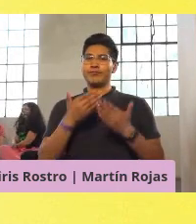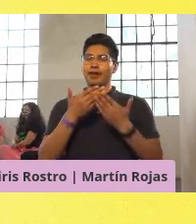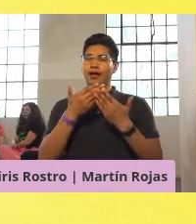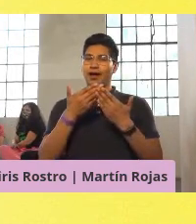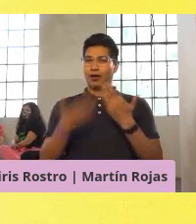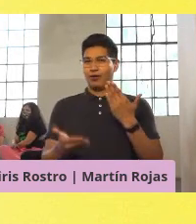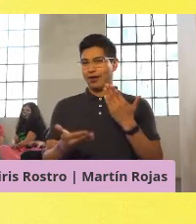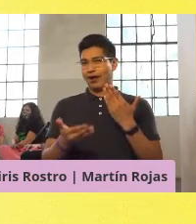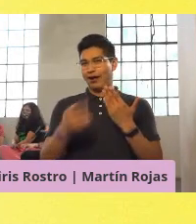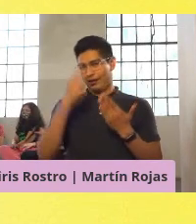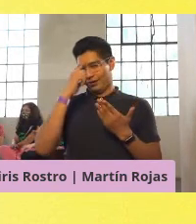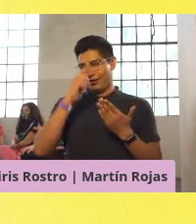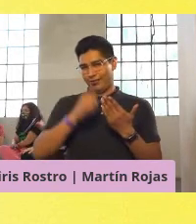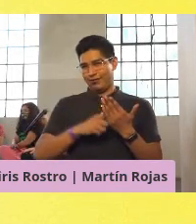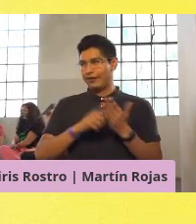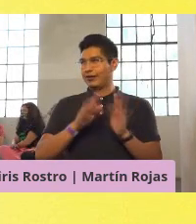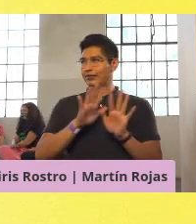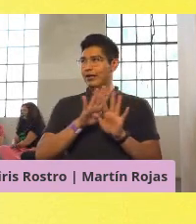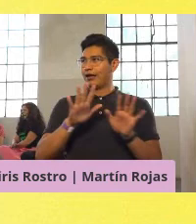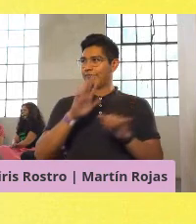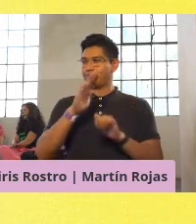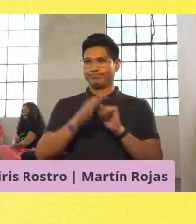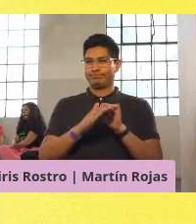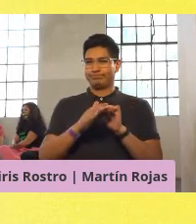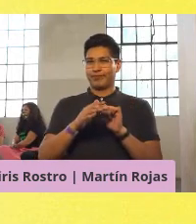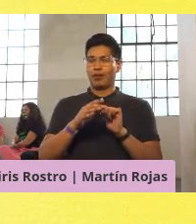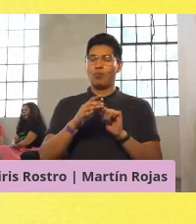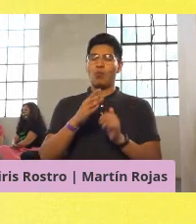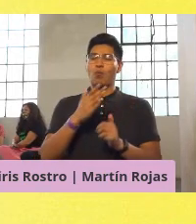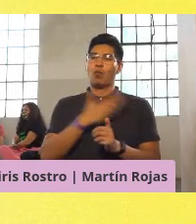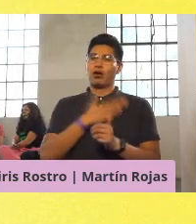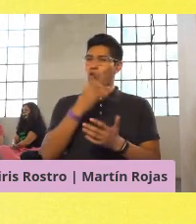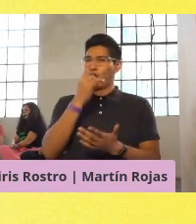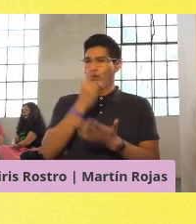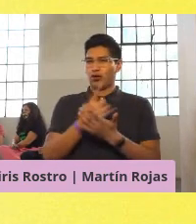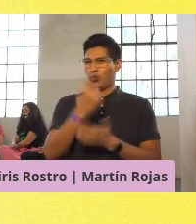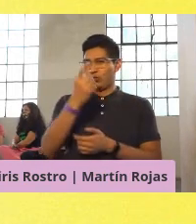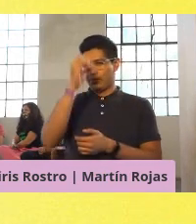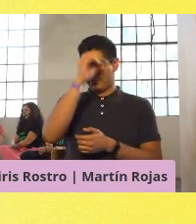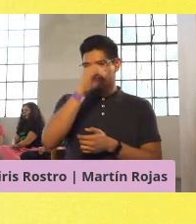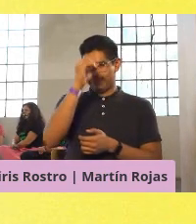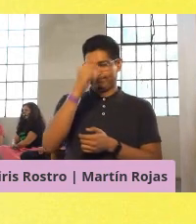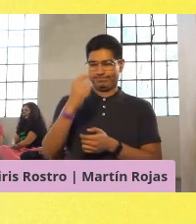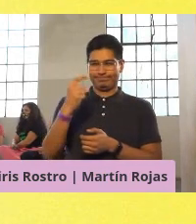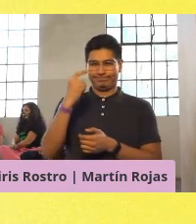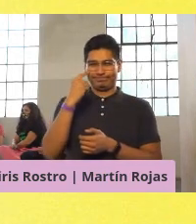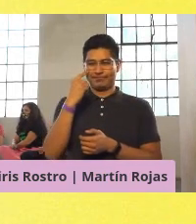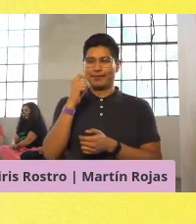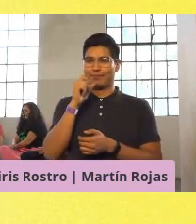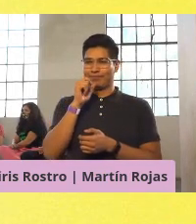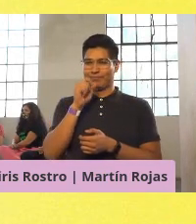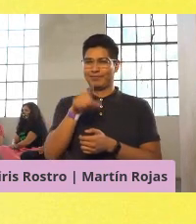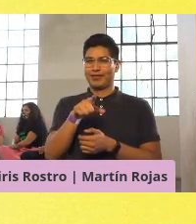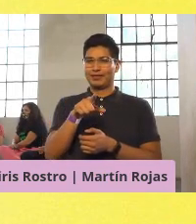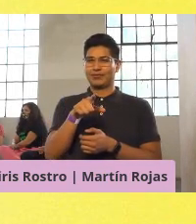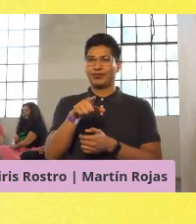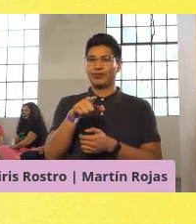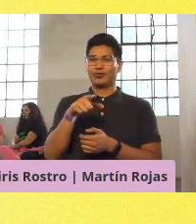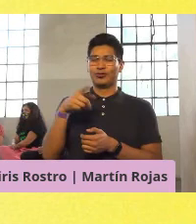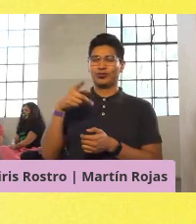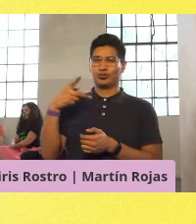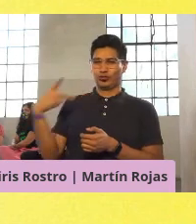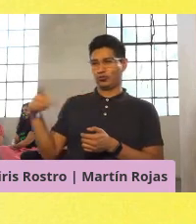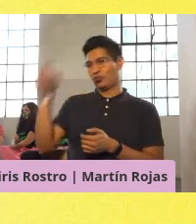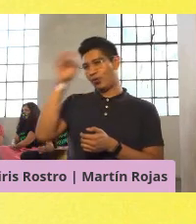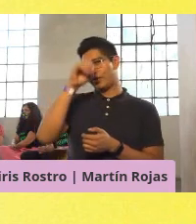mesa. Igual a mí me gustaría cerrar con esta motivación, y que nos digan también cómo ven